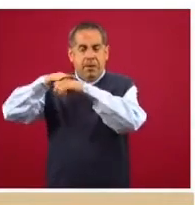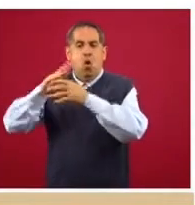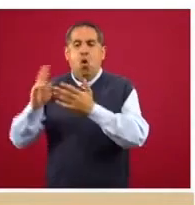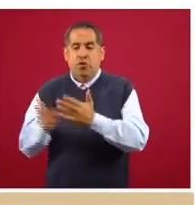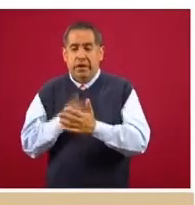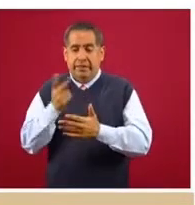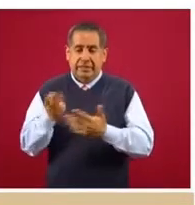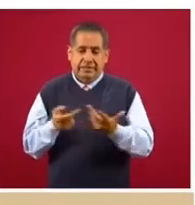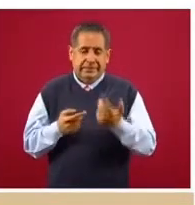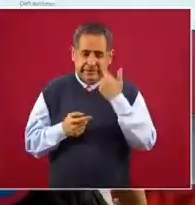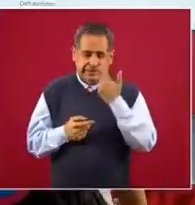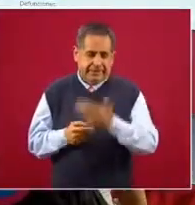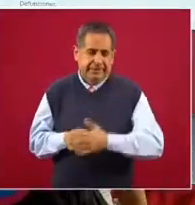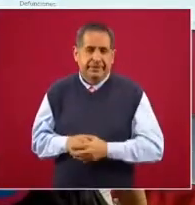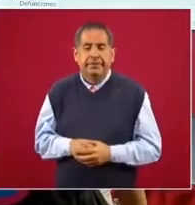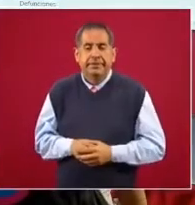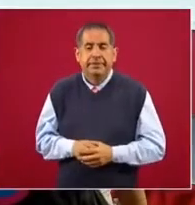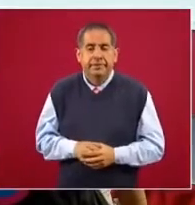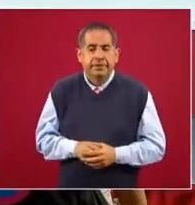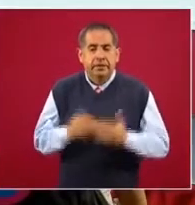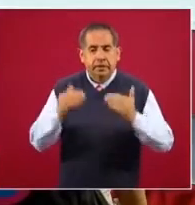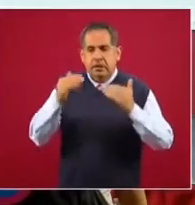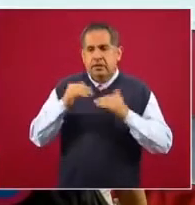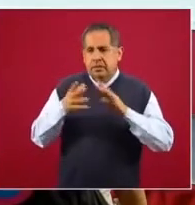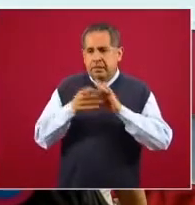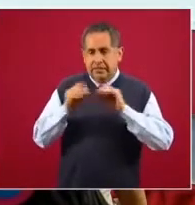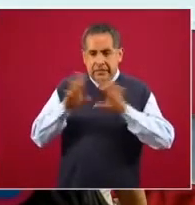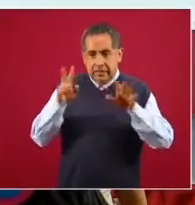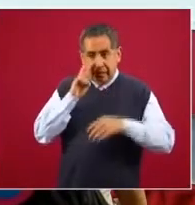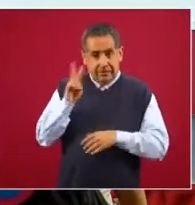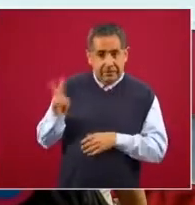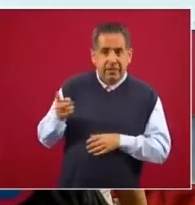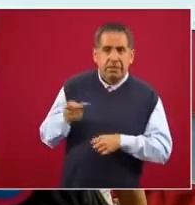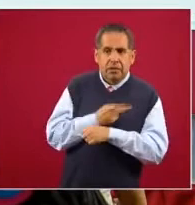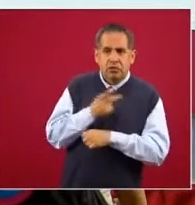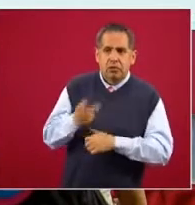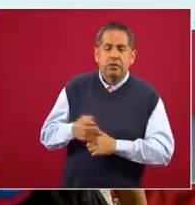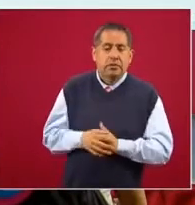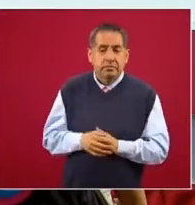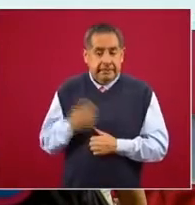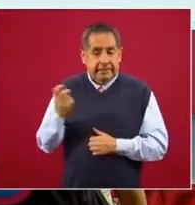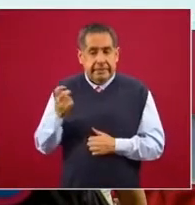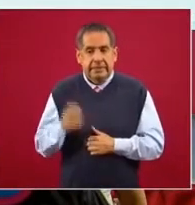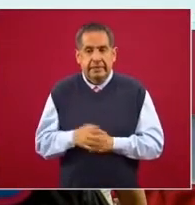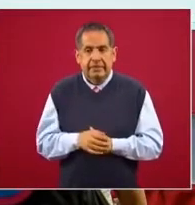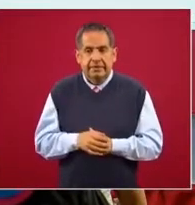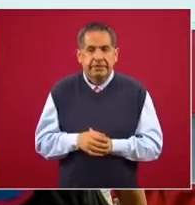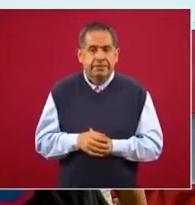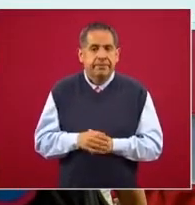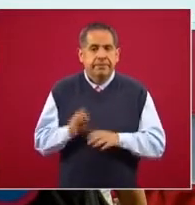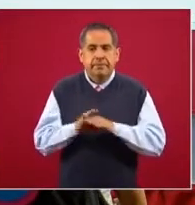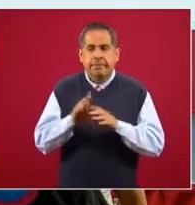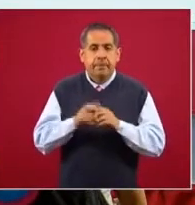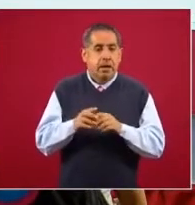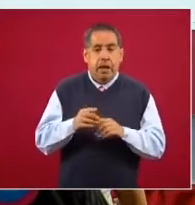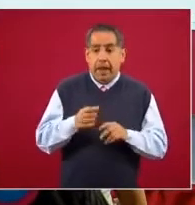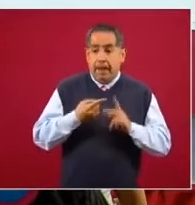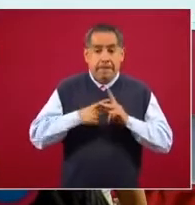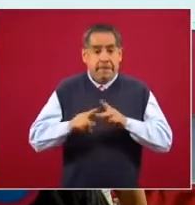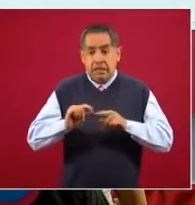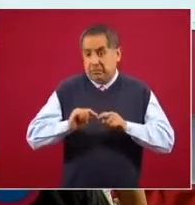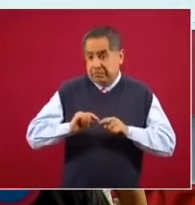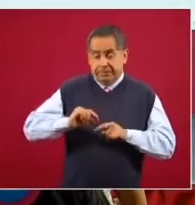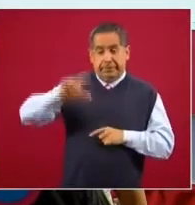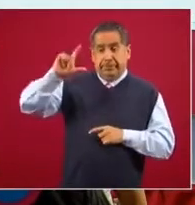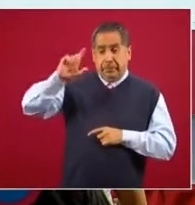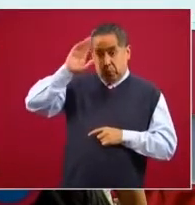Veamos la siguiente diapositiva, vamos a verlo más claro con los casos estimados. Aquí está precisamente. Vean una aceleración importante que